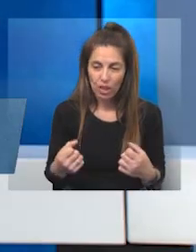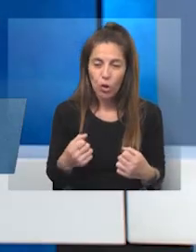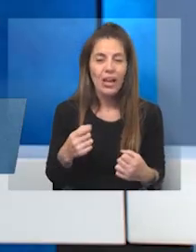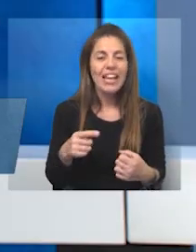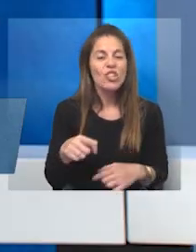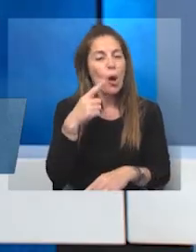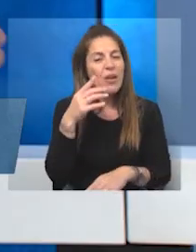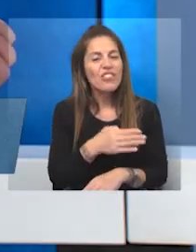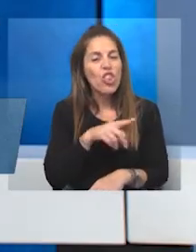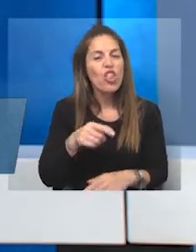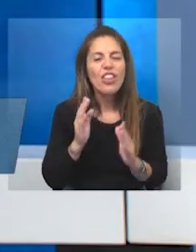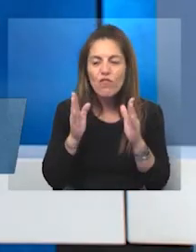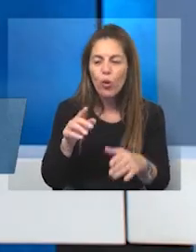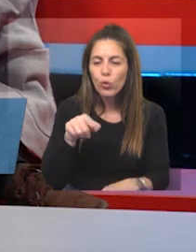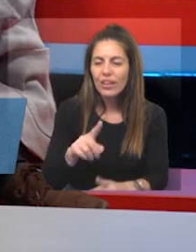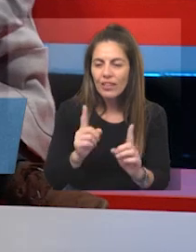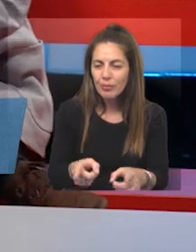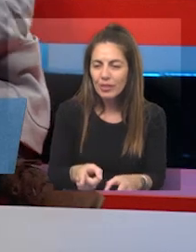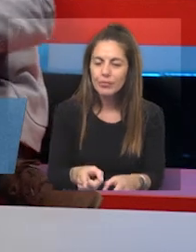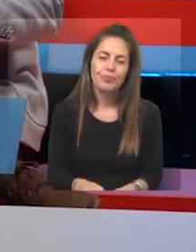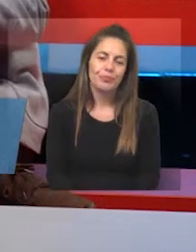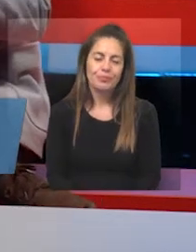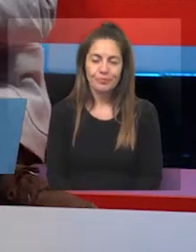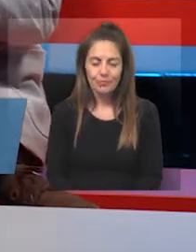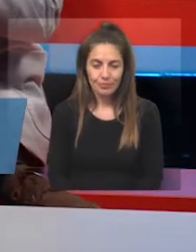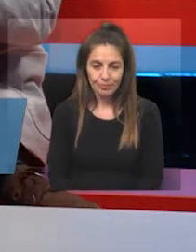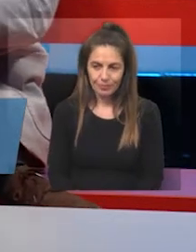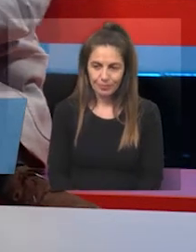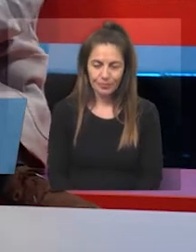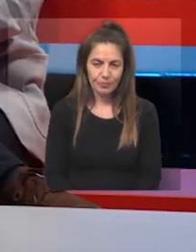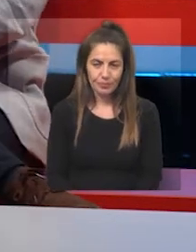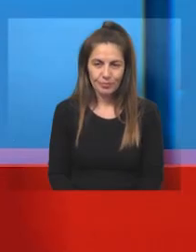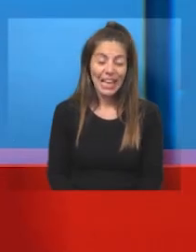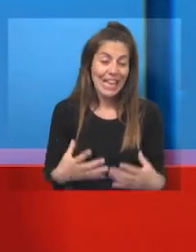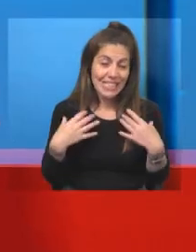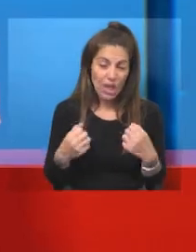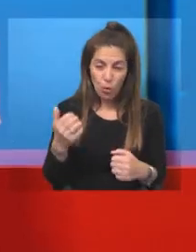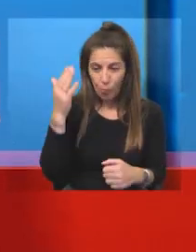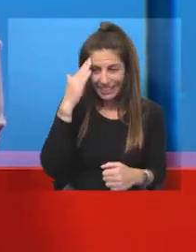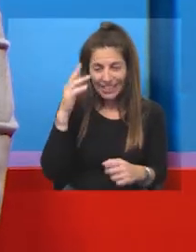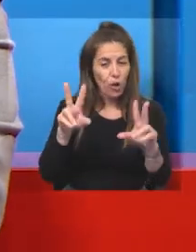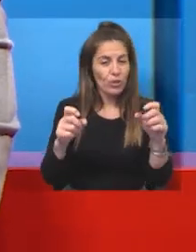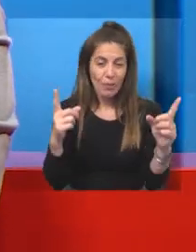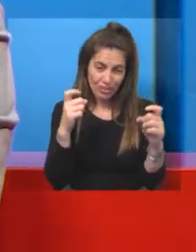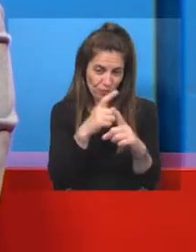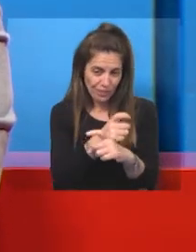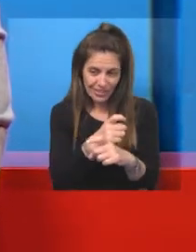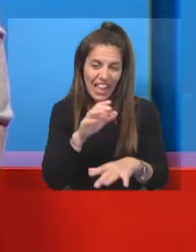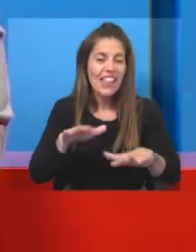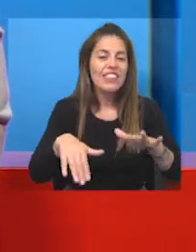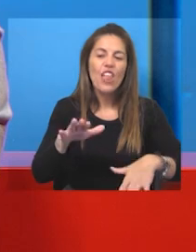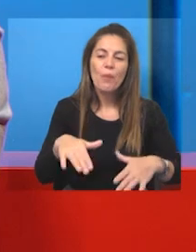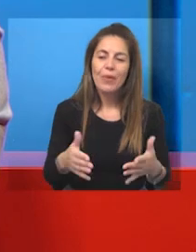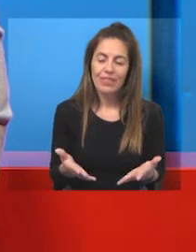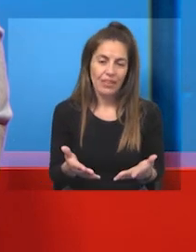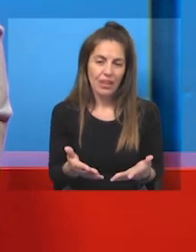prevención Federico dónde pondrían el foco ustedes también bien eh el el la Salud Mental es un tema bien complejo no depende